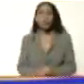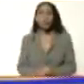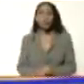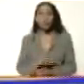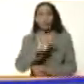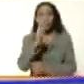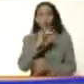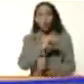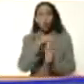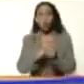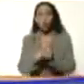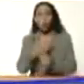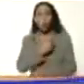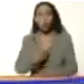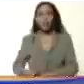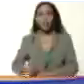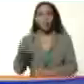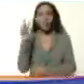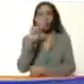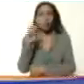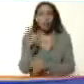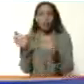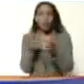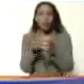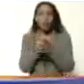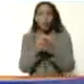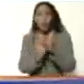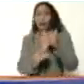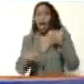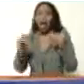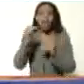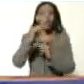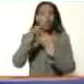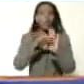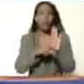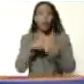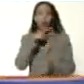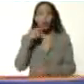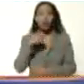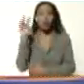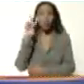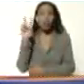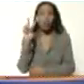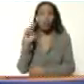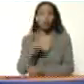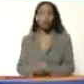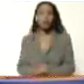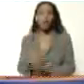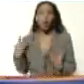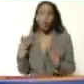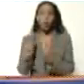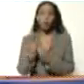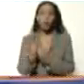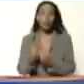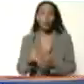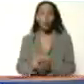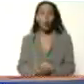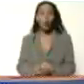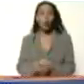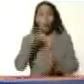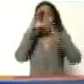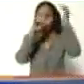por la parte venezolana de la Comisión de Alto Nivel Rusia-Venezuela, compañero embajador Carlos Faría,